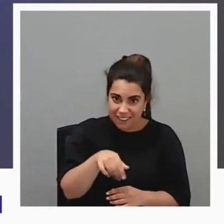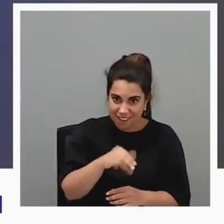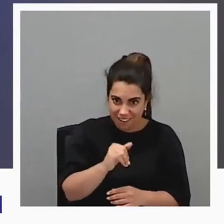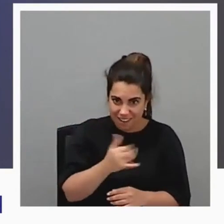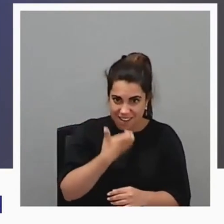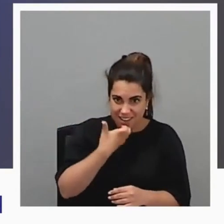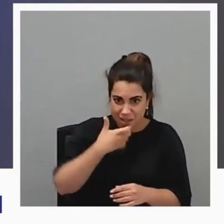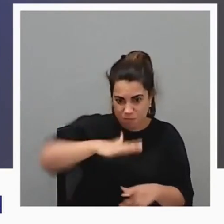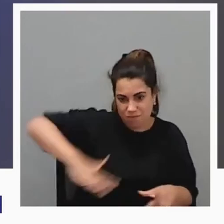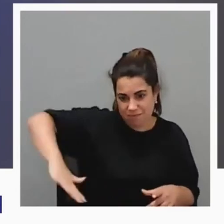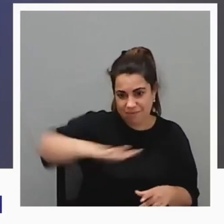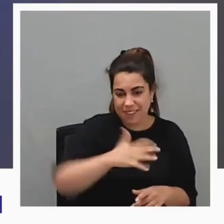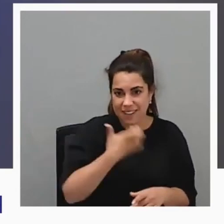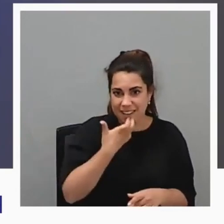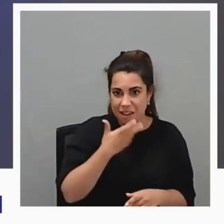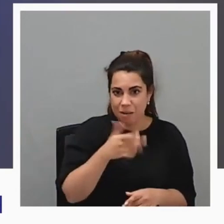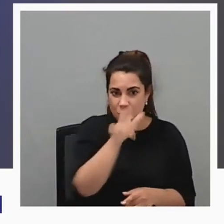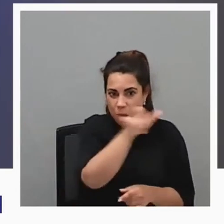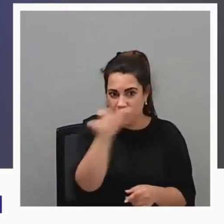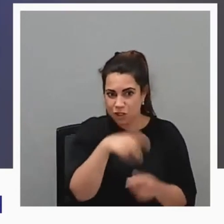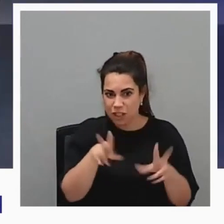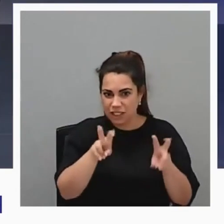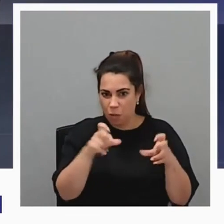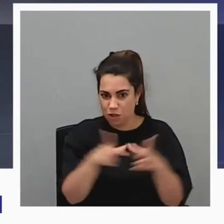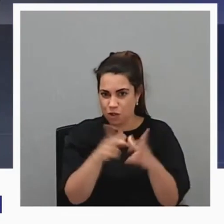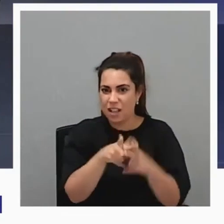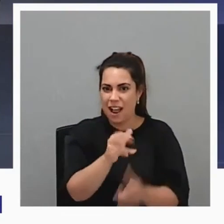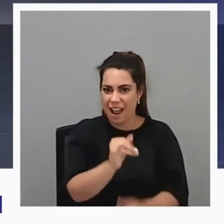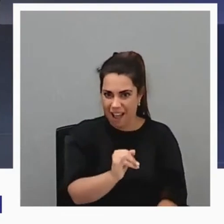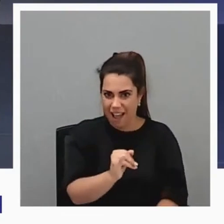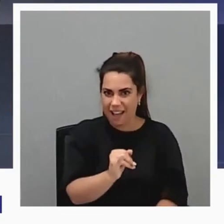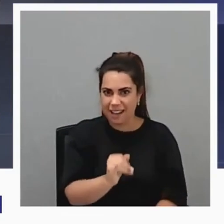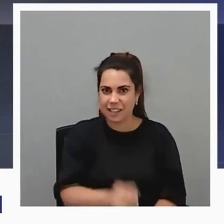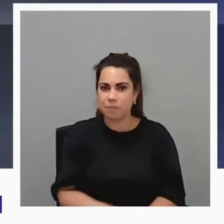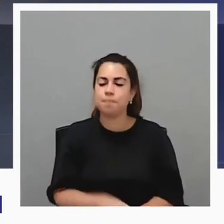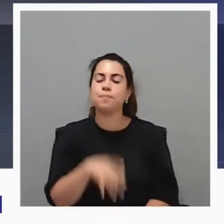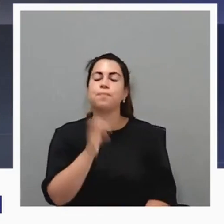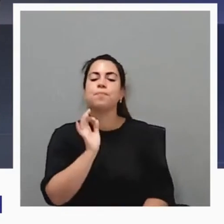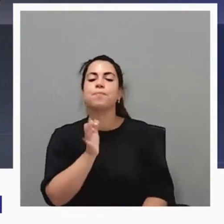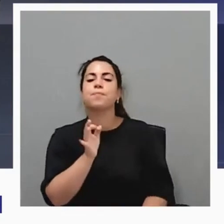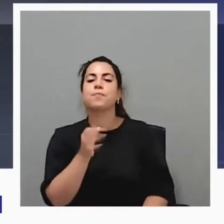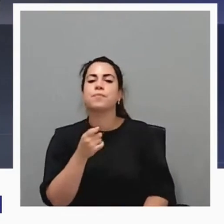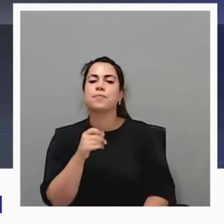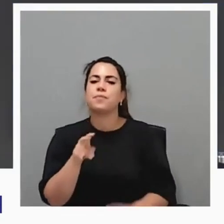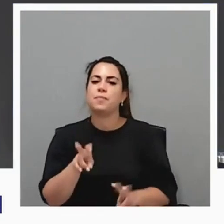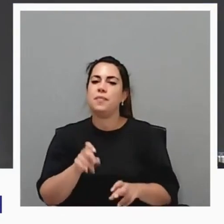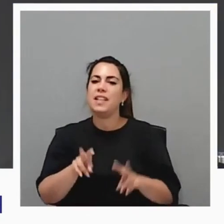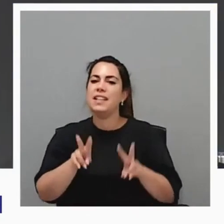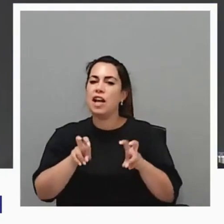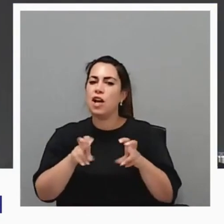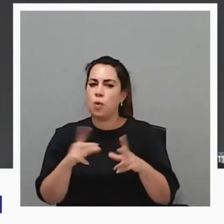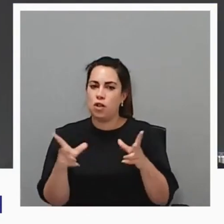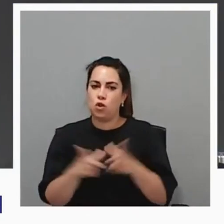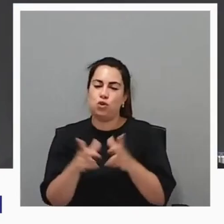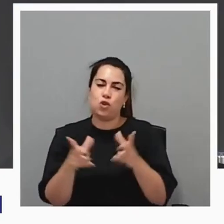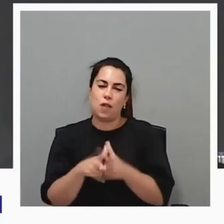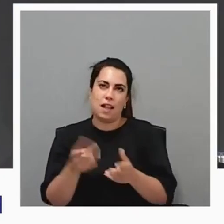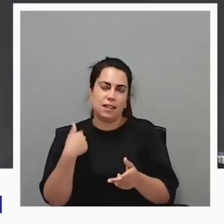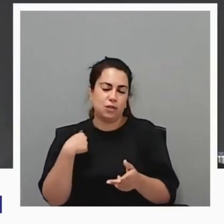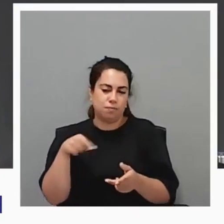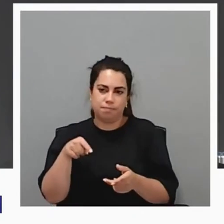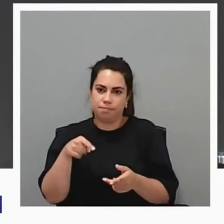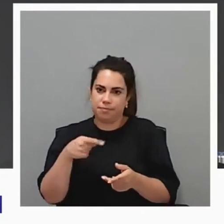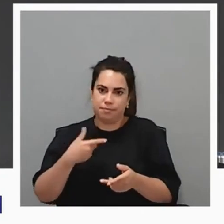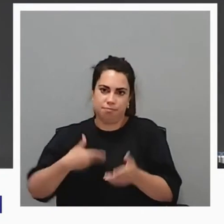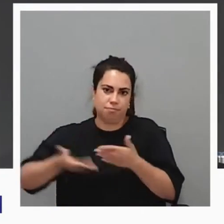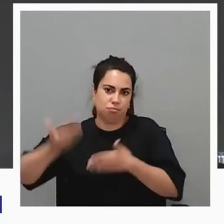Juan, a la hora de contar con la innovación social, entiendo que esto ya tiene muchísimo tiempo, aunque es probable que